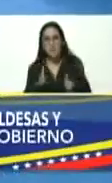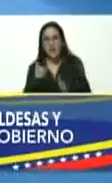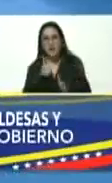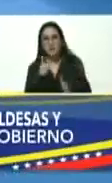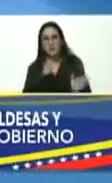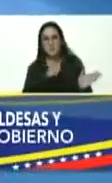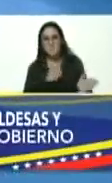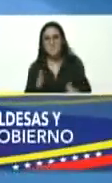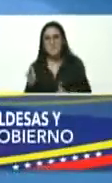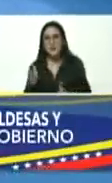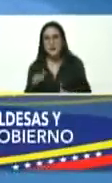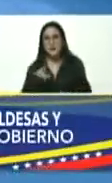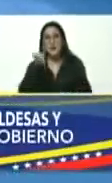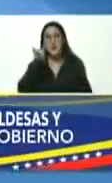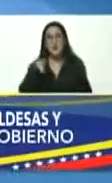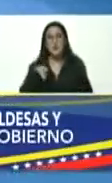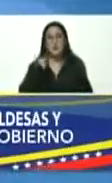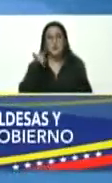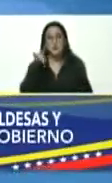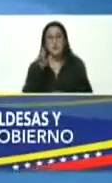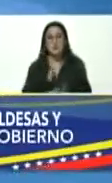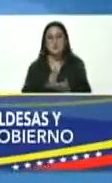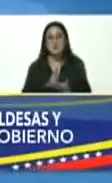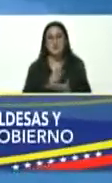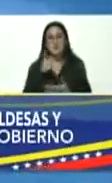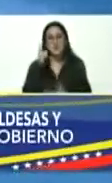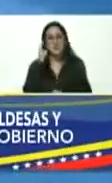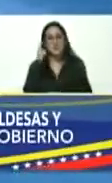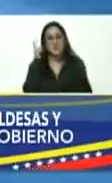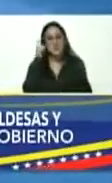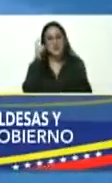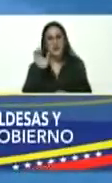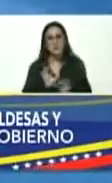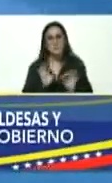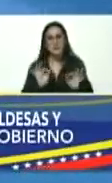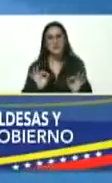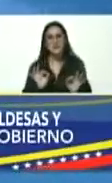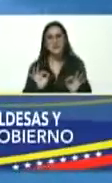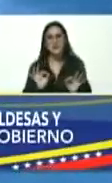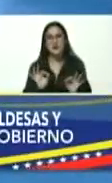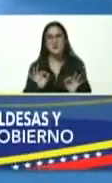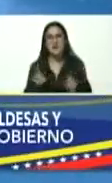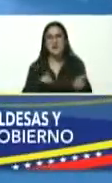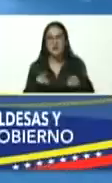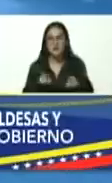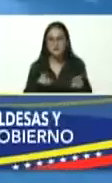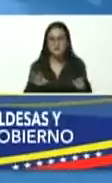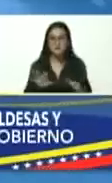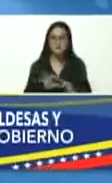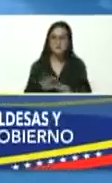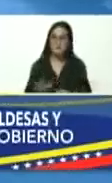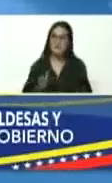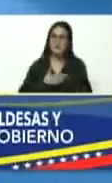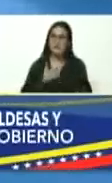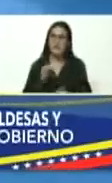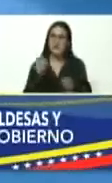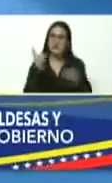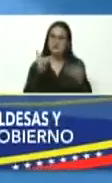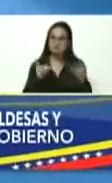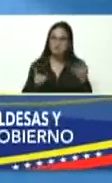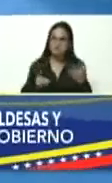y los lunes siempre son días especiales para poder coordinar para poder afinar